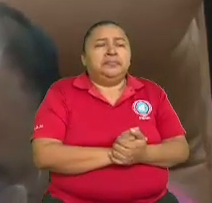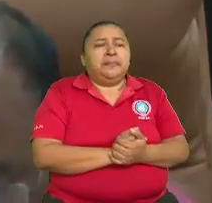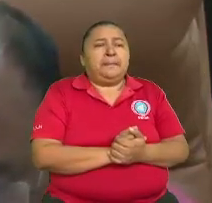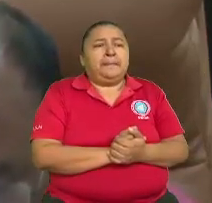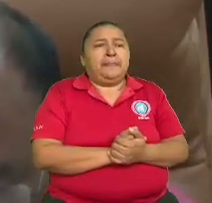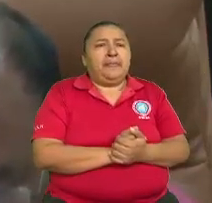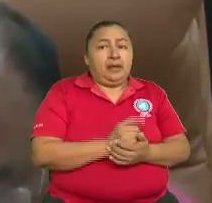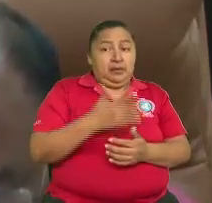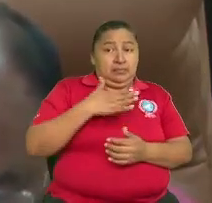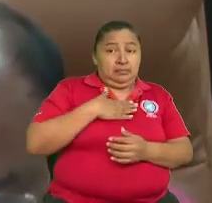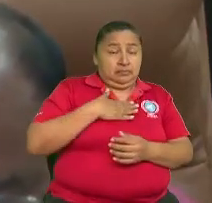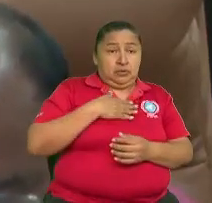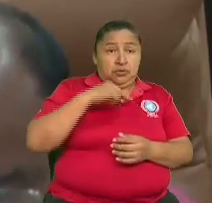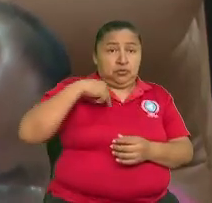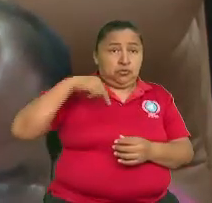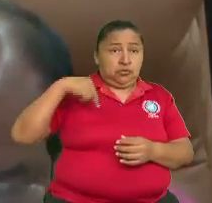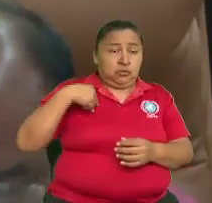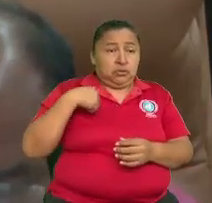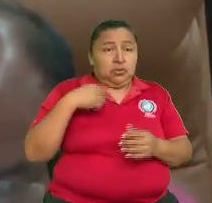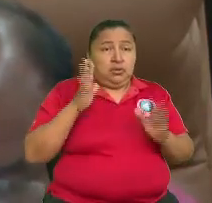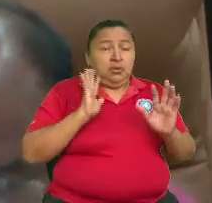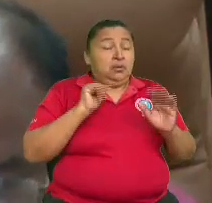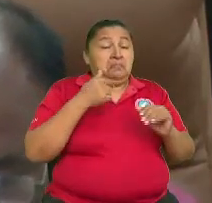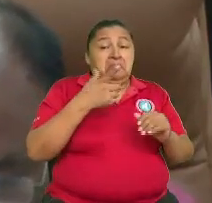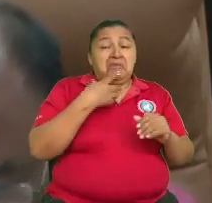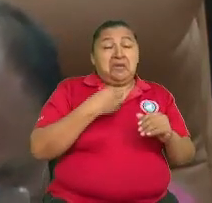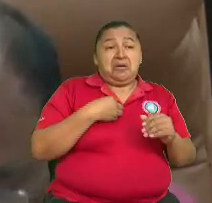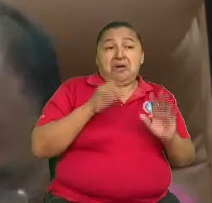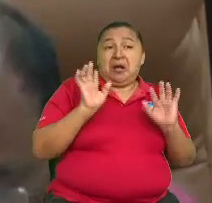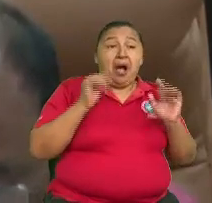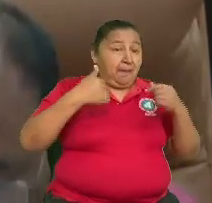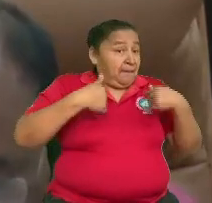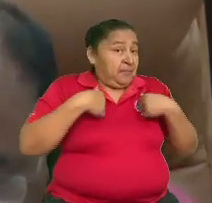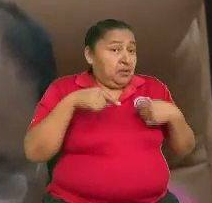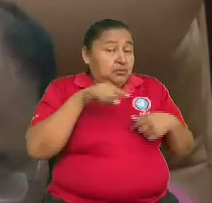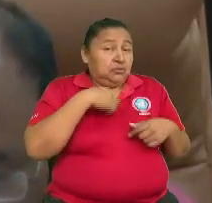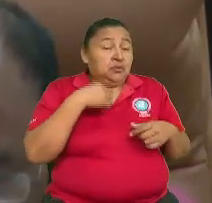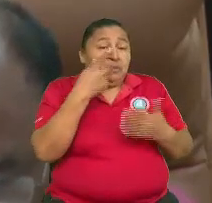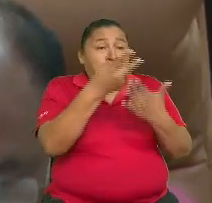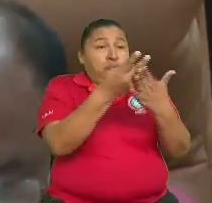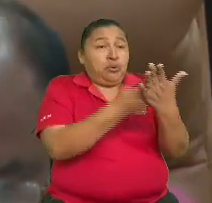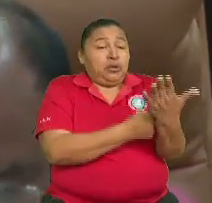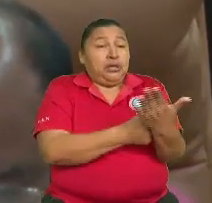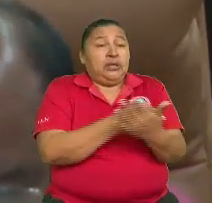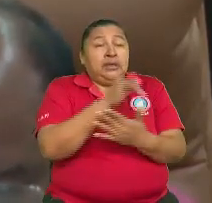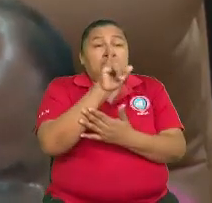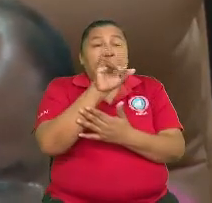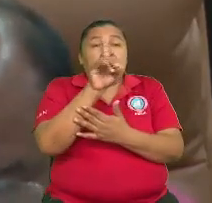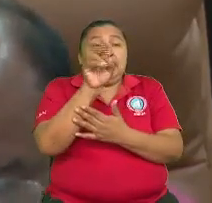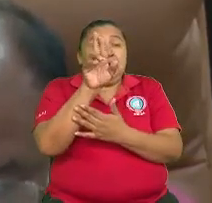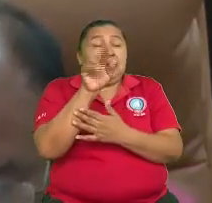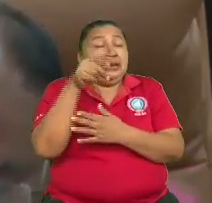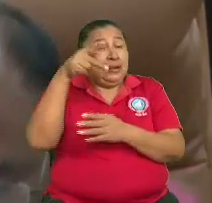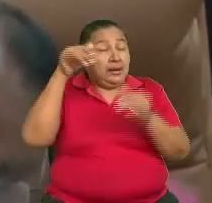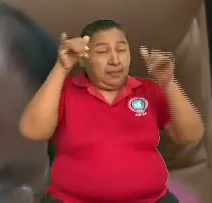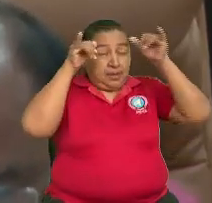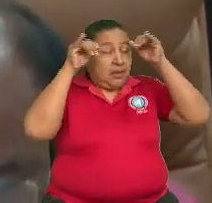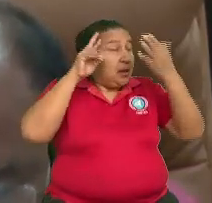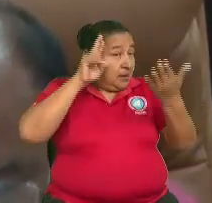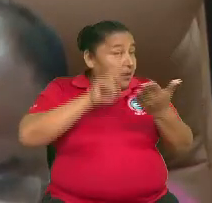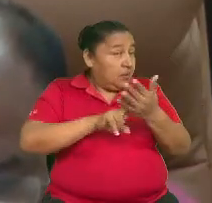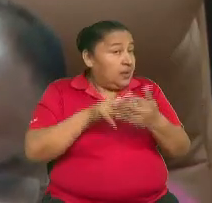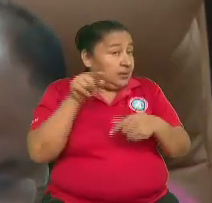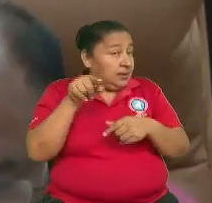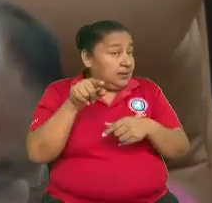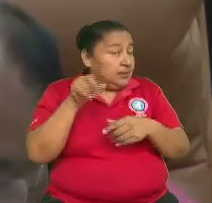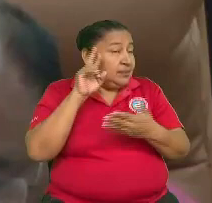No es a nosotros a los que nos macularon, por ejemplo, con el proyecto del IDR y las vaquillas. ¿Se recuerdan